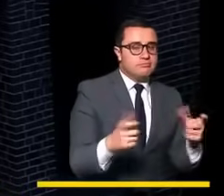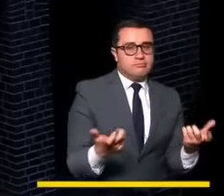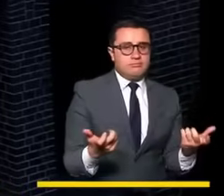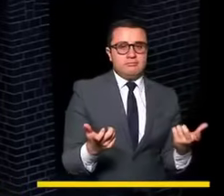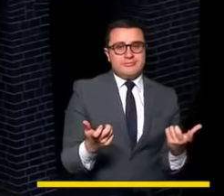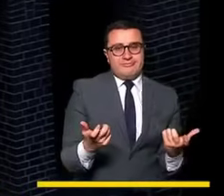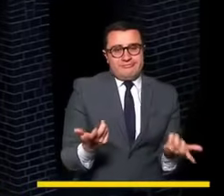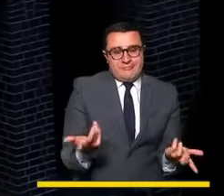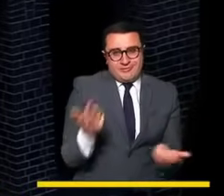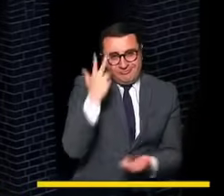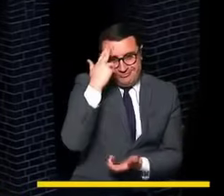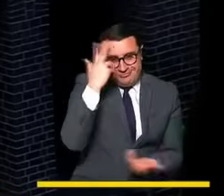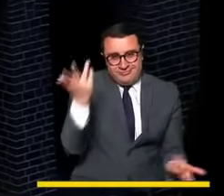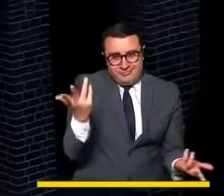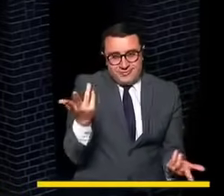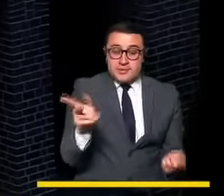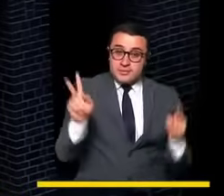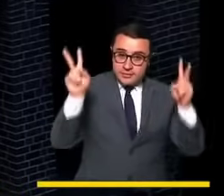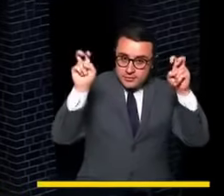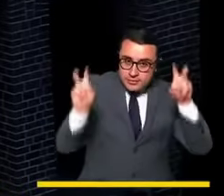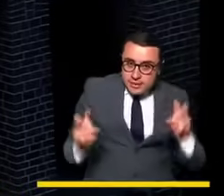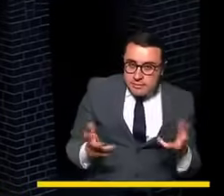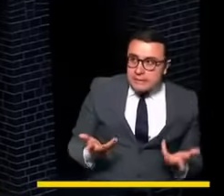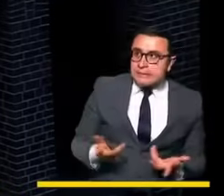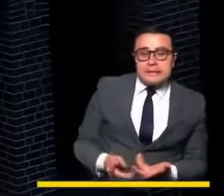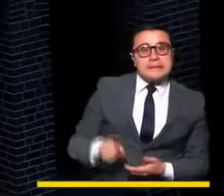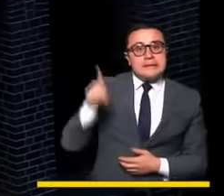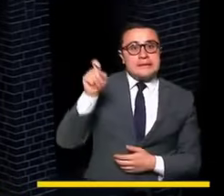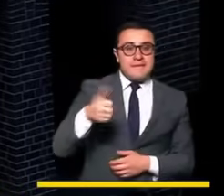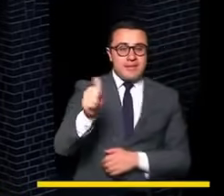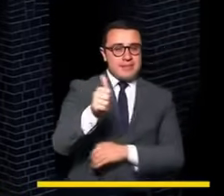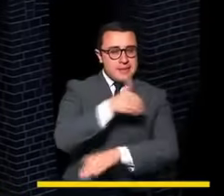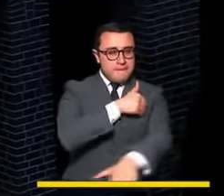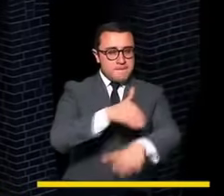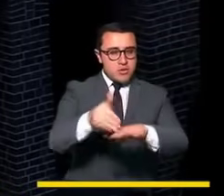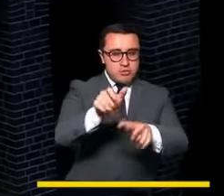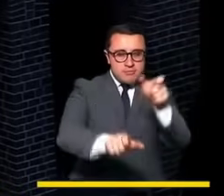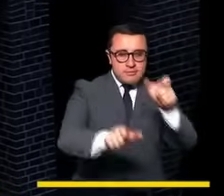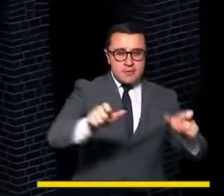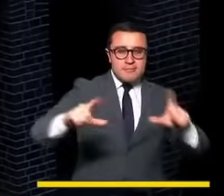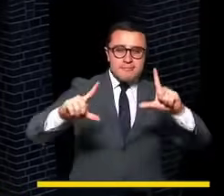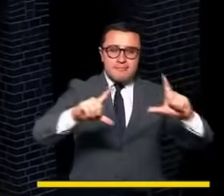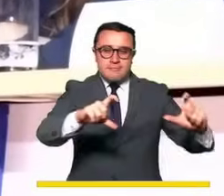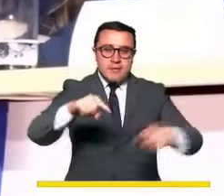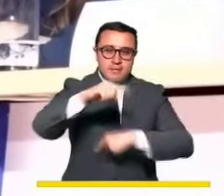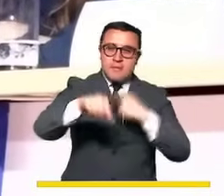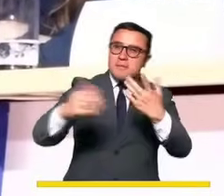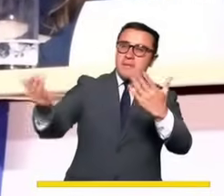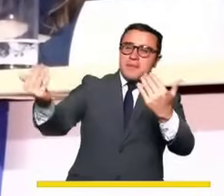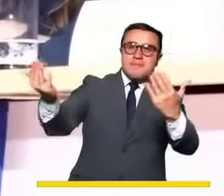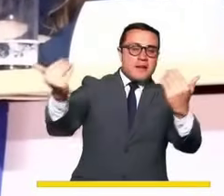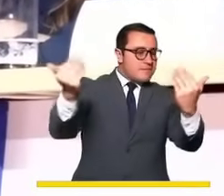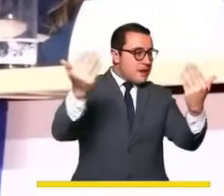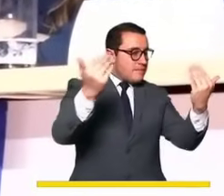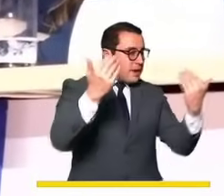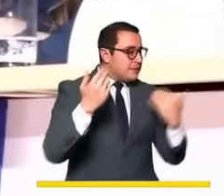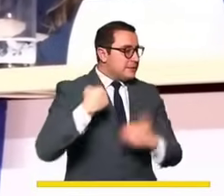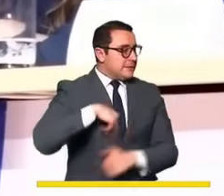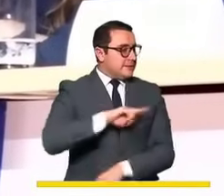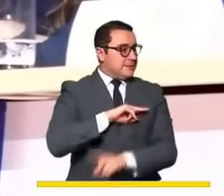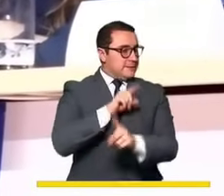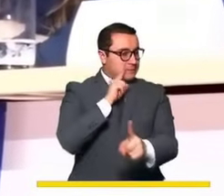pero que tiene que ser objetivo. No podemos llegar a 10 millones de turistas como nos proponemos, si